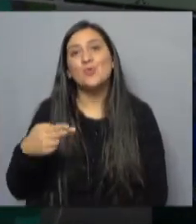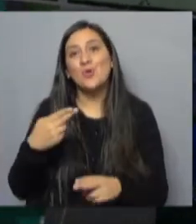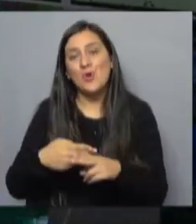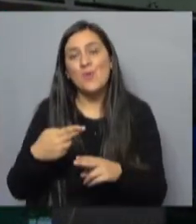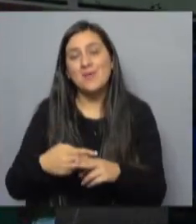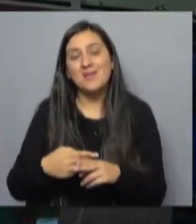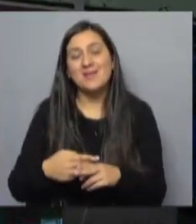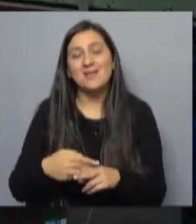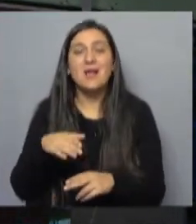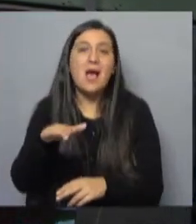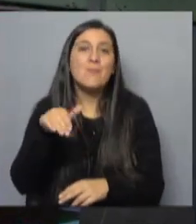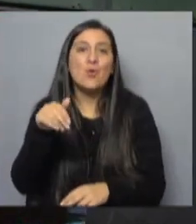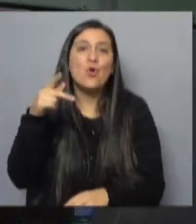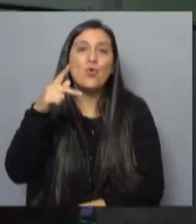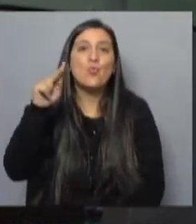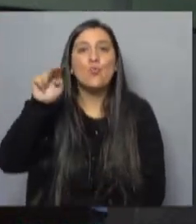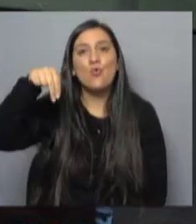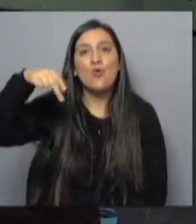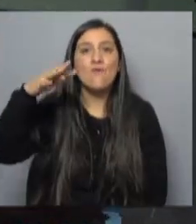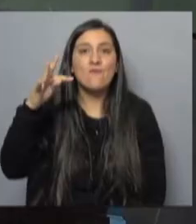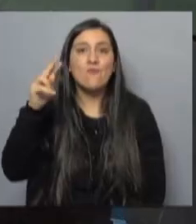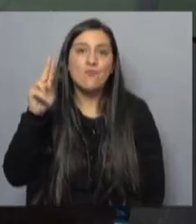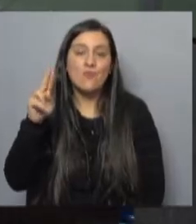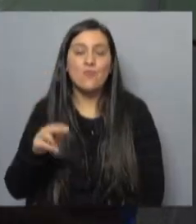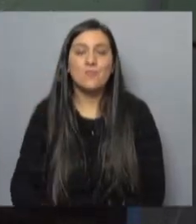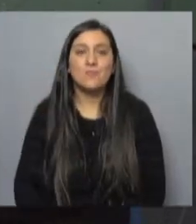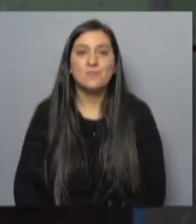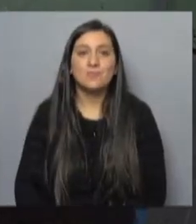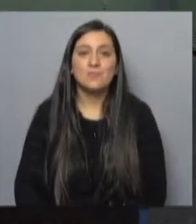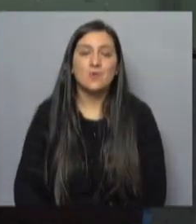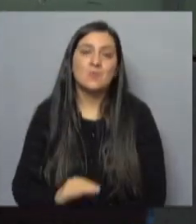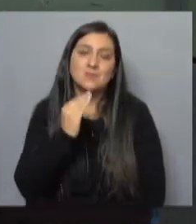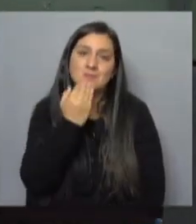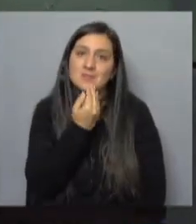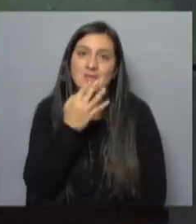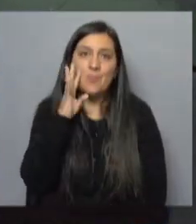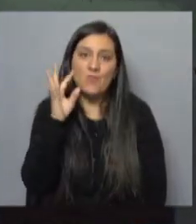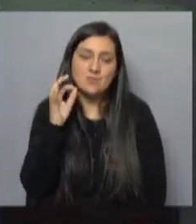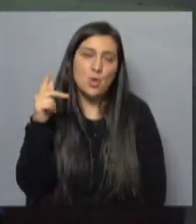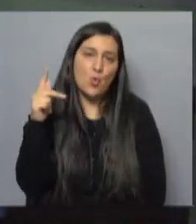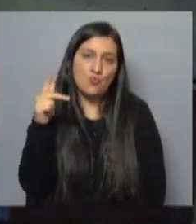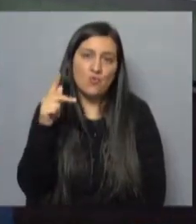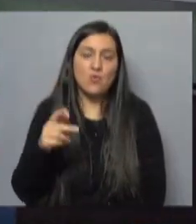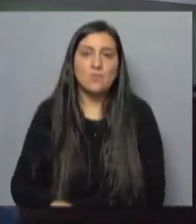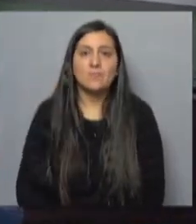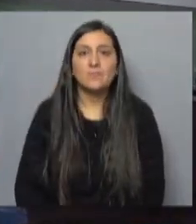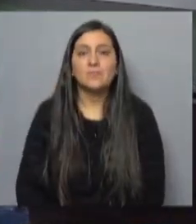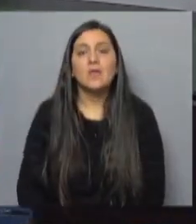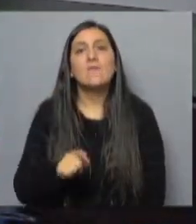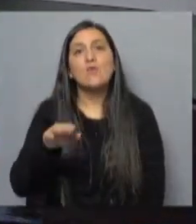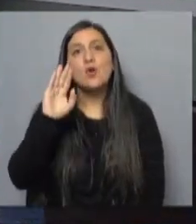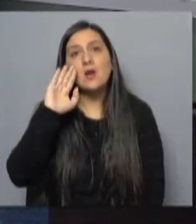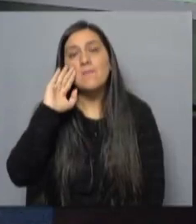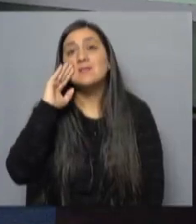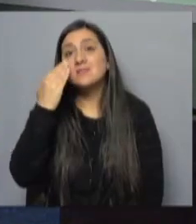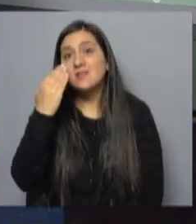gracias por estar con nosotros. No, gracias a ustedes, por favor. Bienvenido. Y es un placer, perdóname, quería explicar un poco porque vos representás